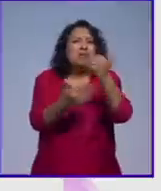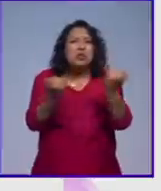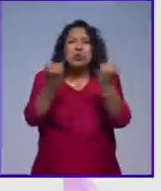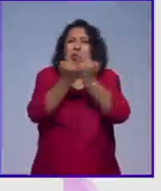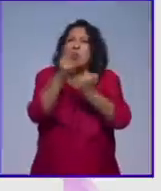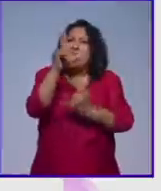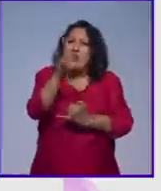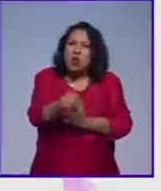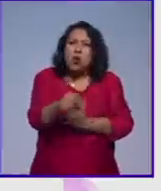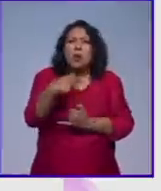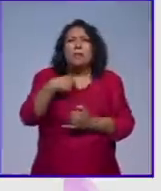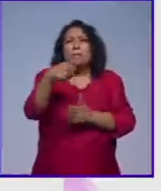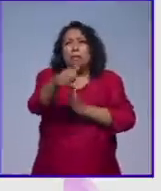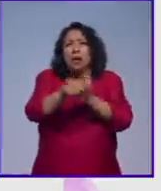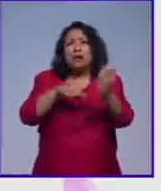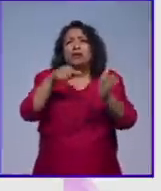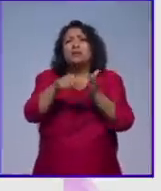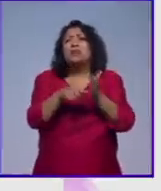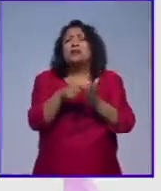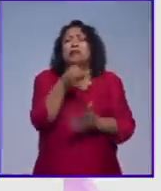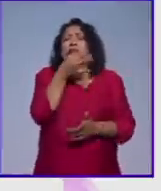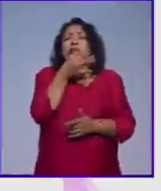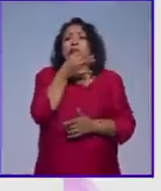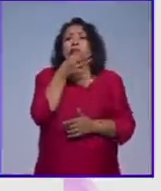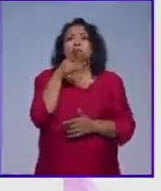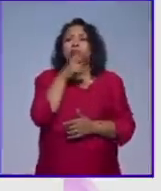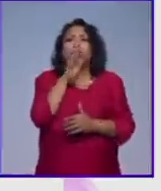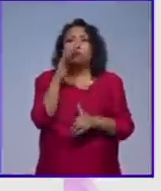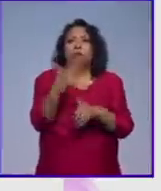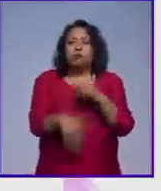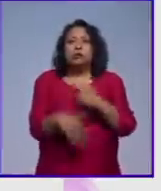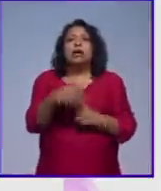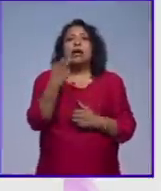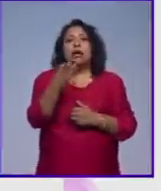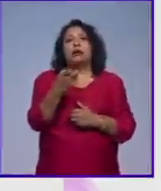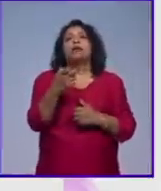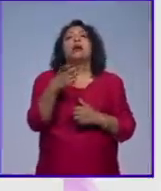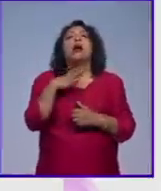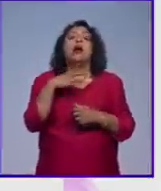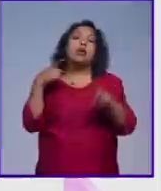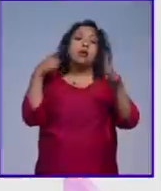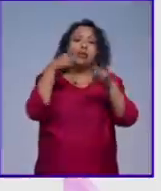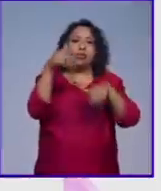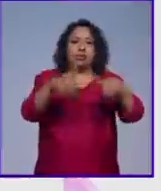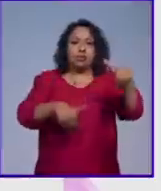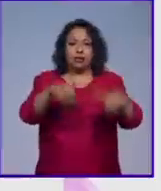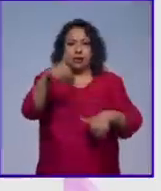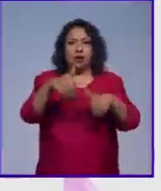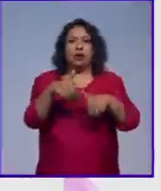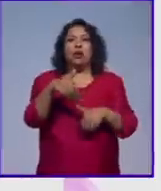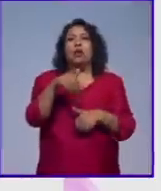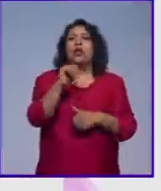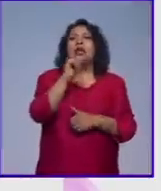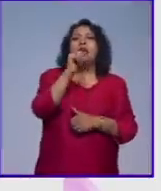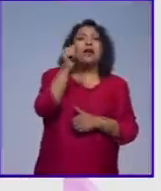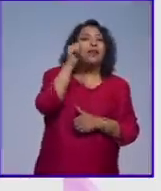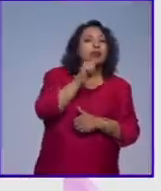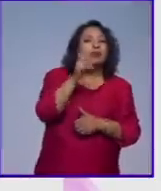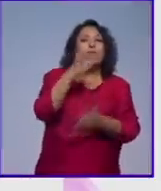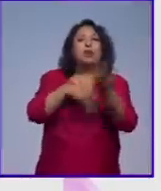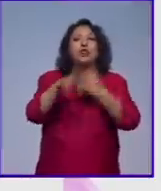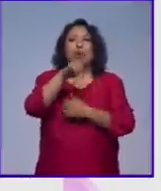antes, porque los meses duran apenas un par de segundos. Es la premisa de la puesta en escena, Nada Siempre, Todo